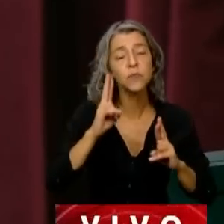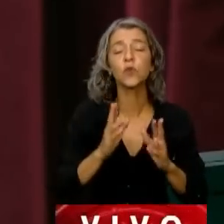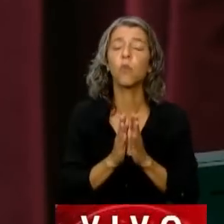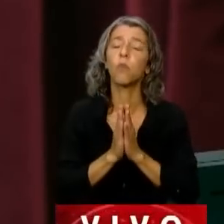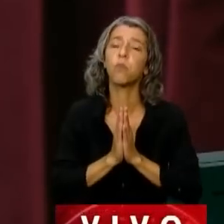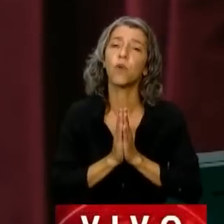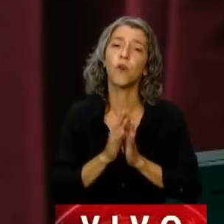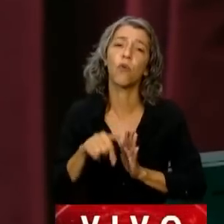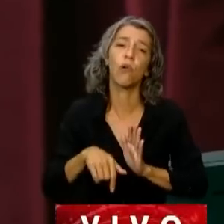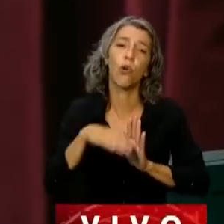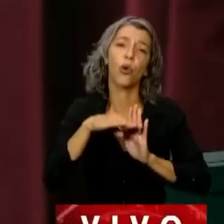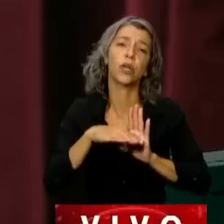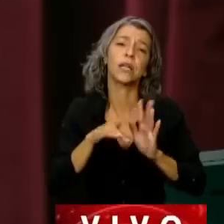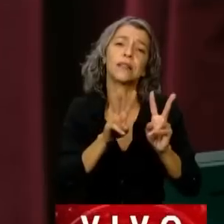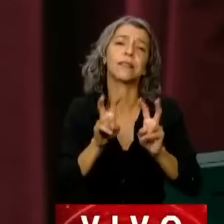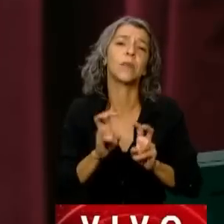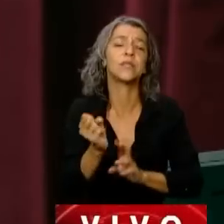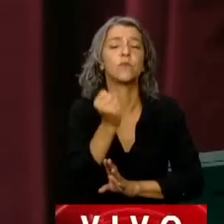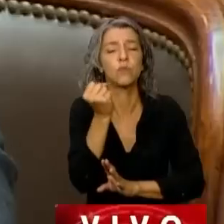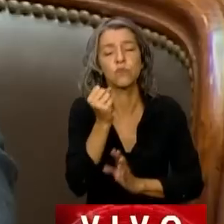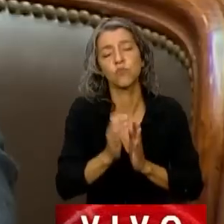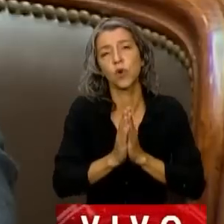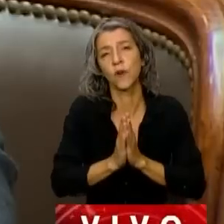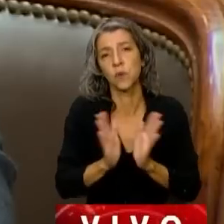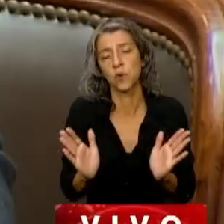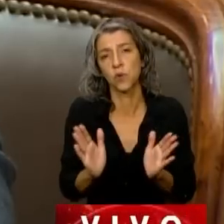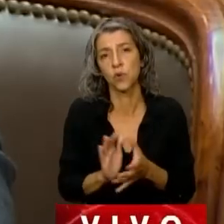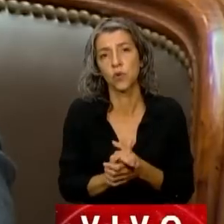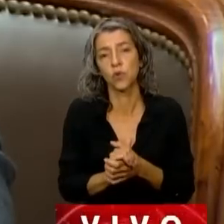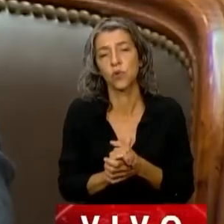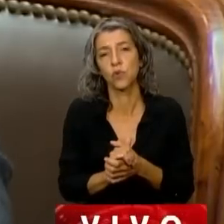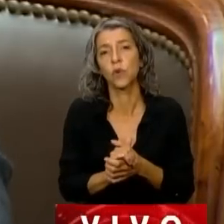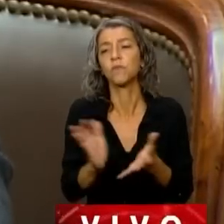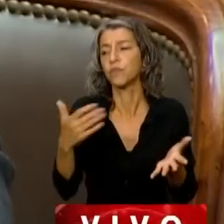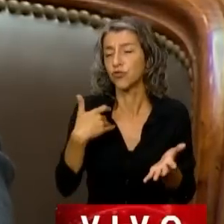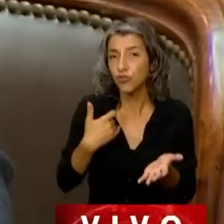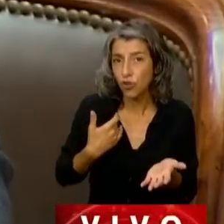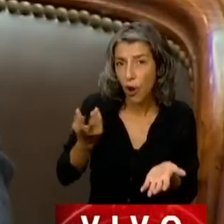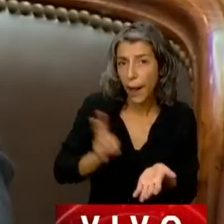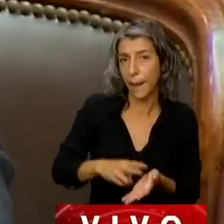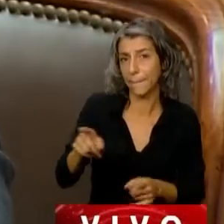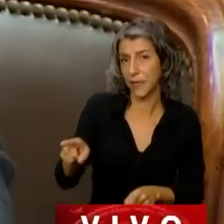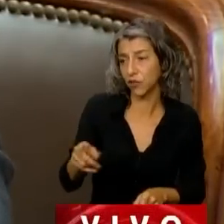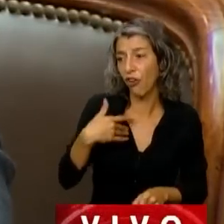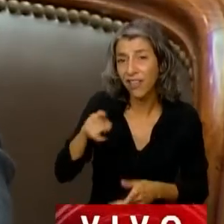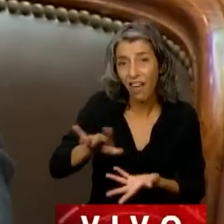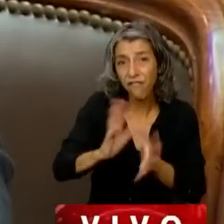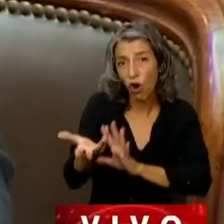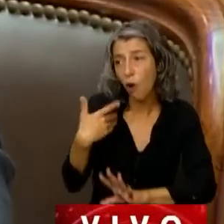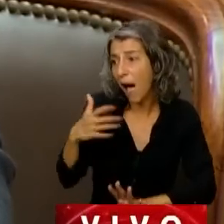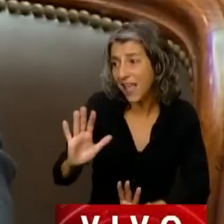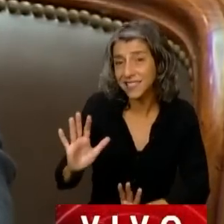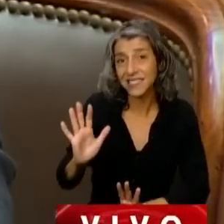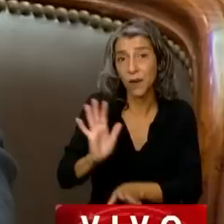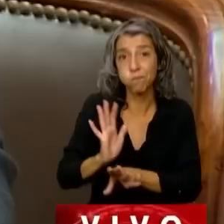altura de los temas que se tratan. Vuelvo a repetir. Continúe, diputado. Vuelvo a repetir. Es una actitud fascista la de no escuchar al orador. Si no